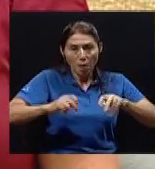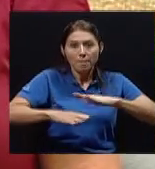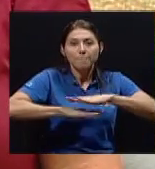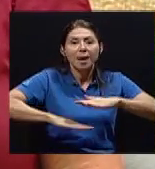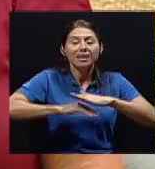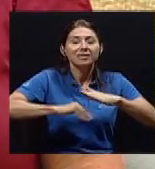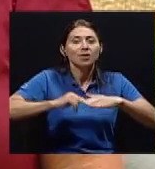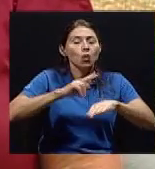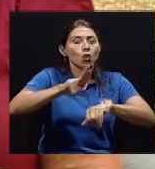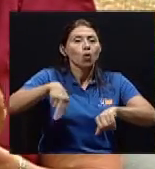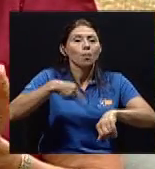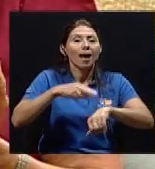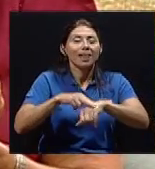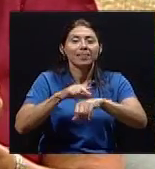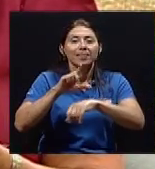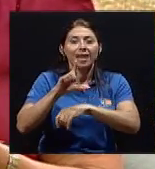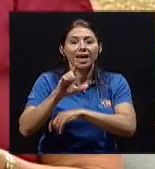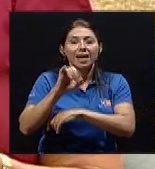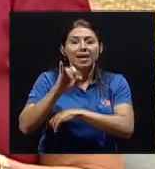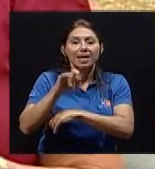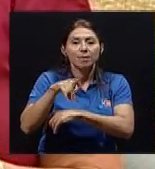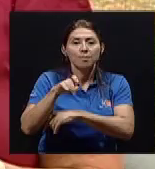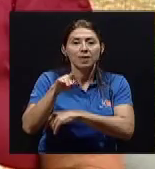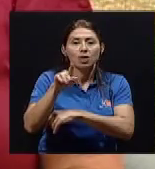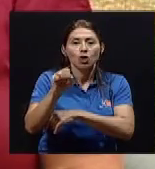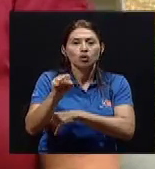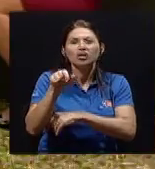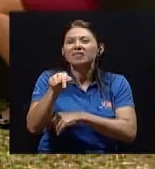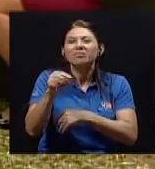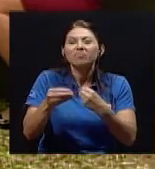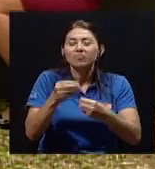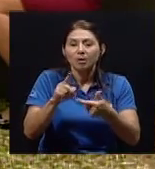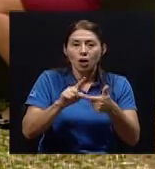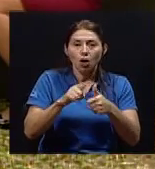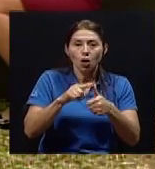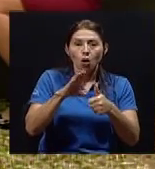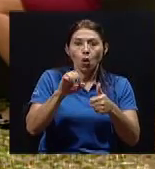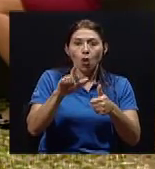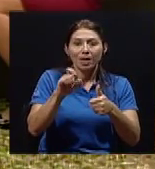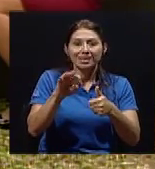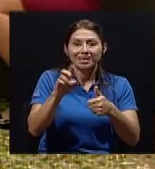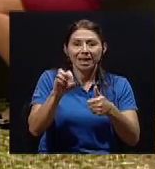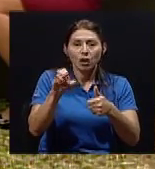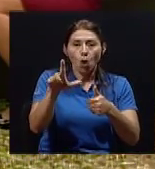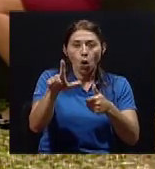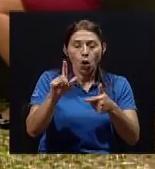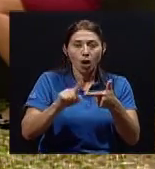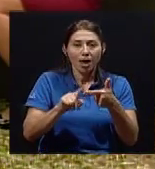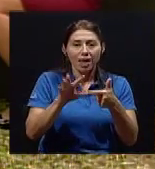de lípidos que nos referíamos a colesterol, triglicéridos, básicamente,